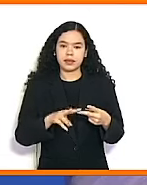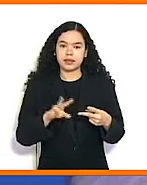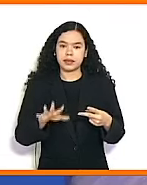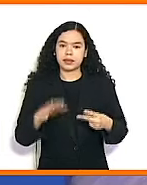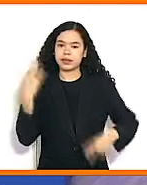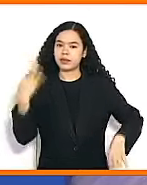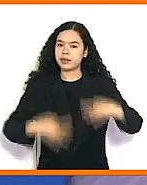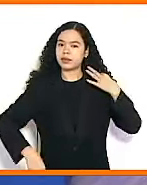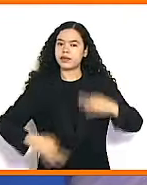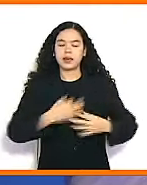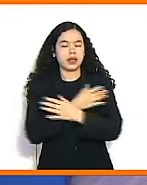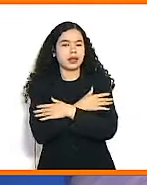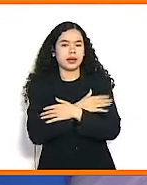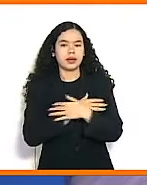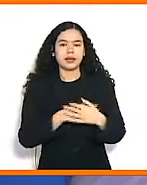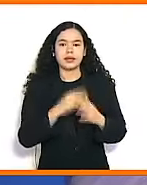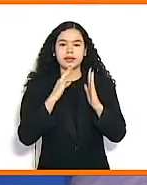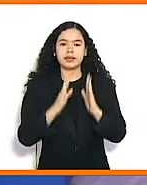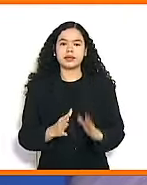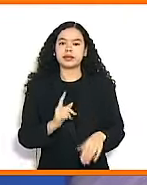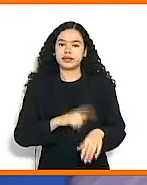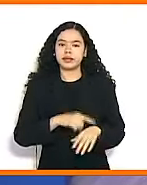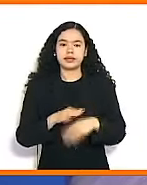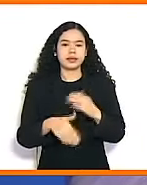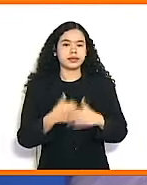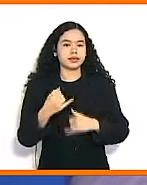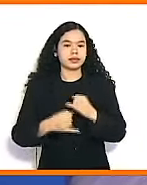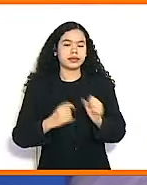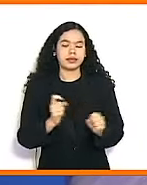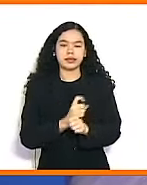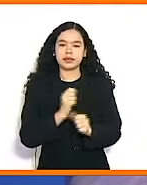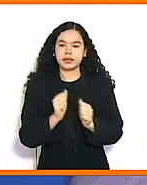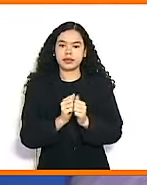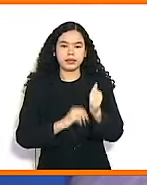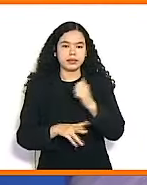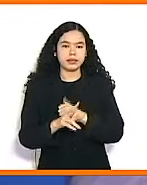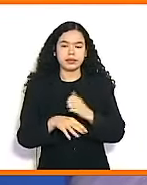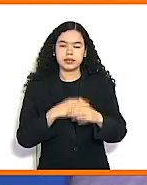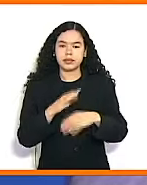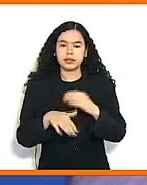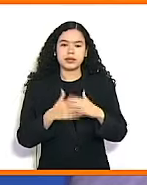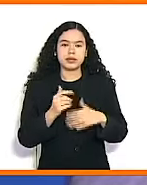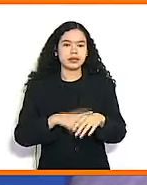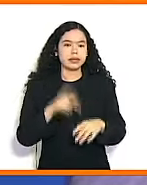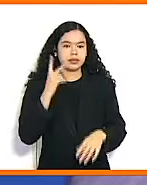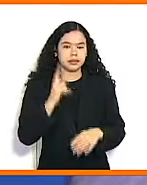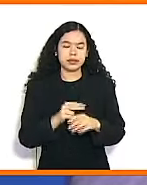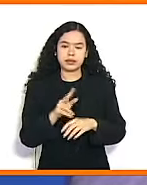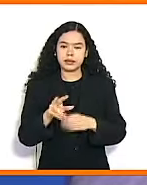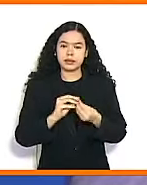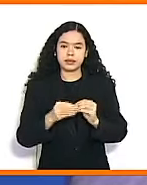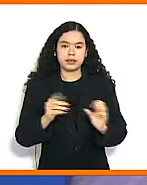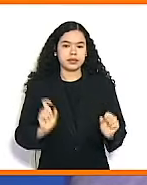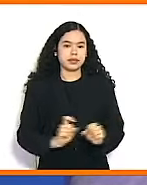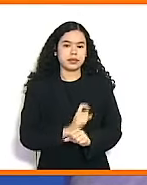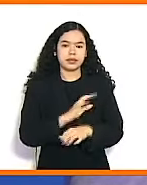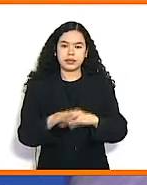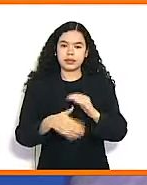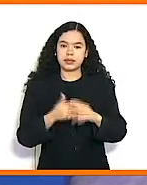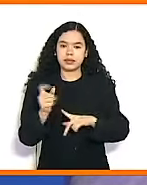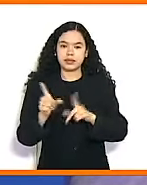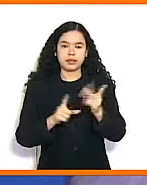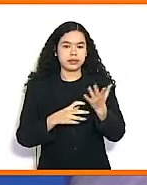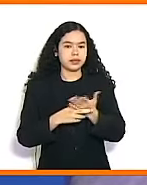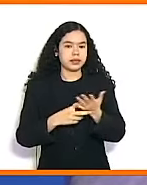25. ¡Felicidades, Gatracho! Llegó el momento de pegar y ganar con Pega 3. Daremos a conocer tres números ganadores con tu boleto en mano,